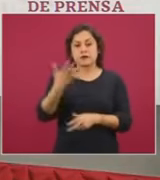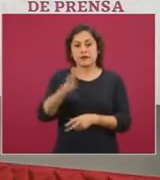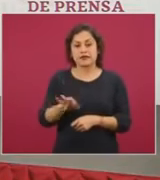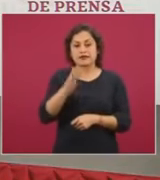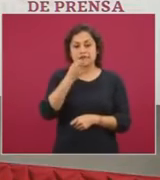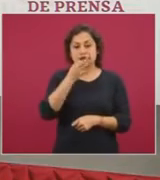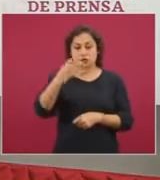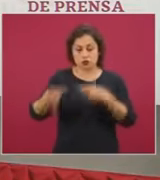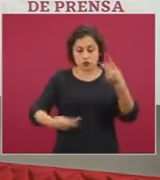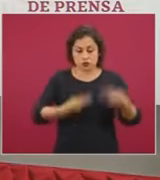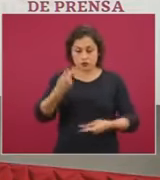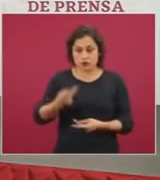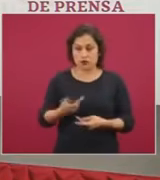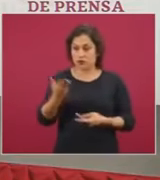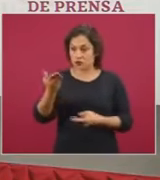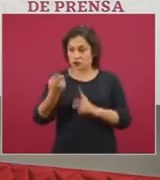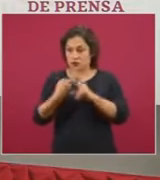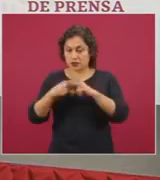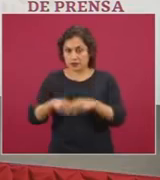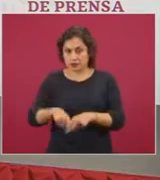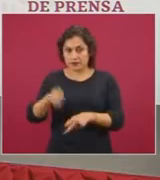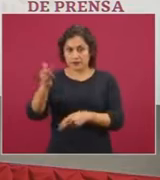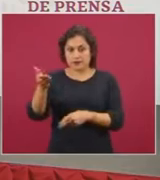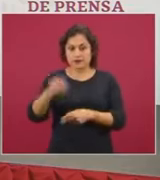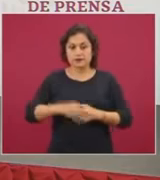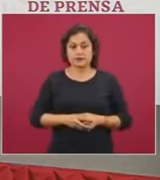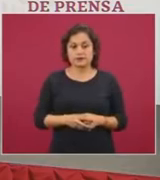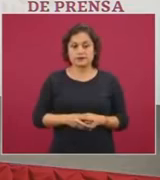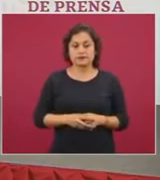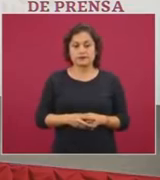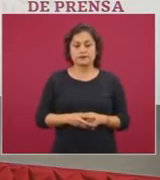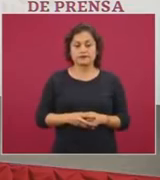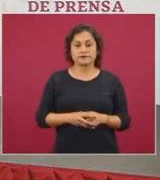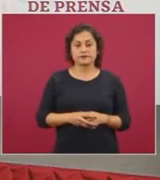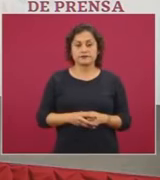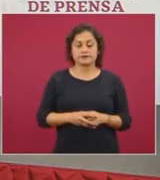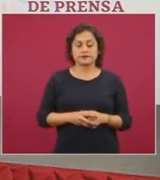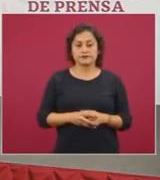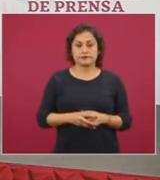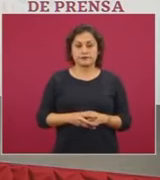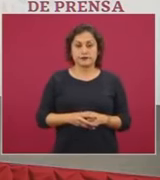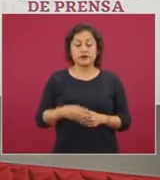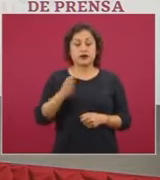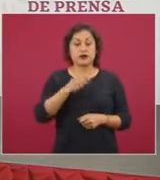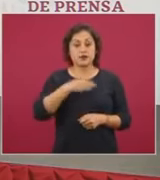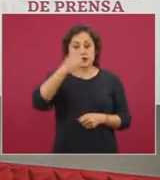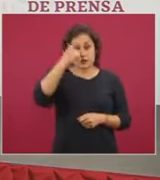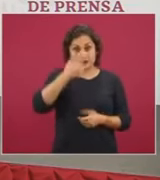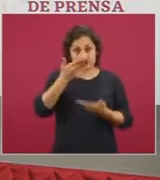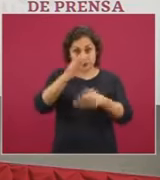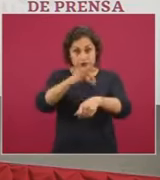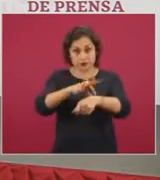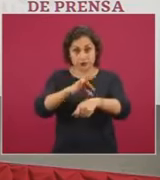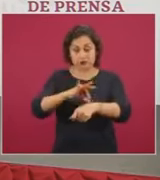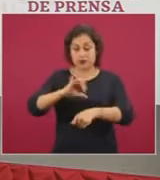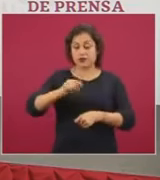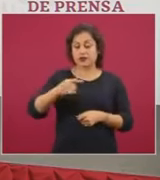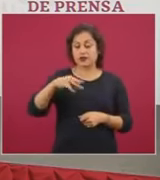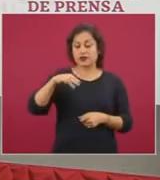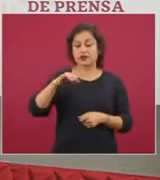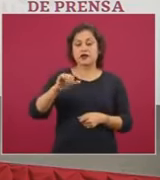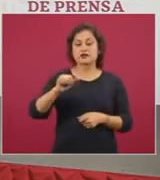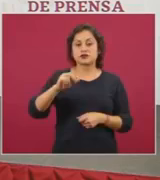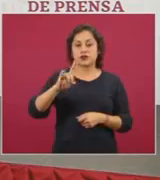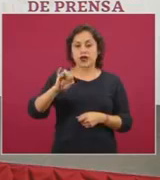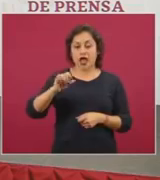Vamos a empezar por aquí y después pregunta de atrás. Gracias. Buenas noches, doctor Ignacio de Alba, de Pie de